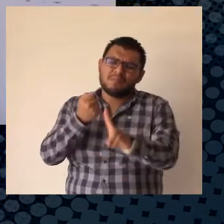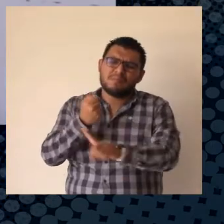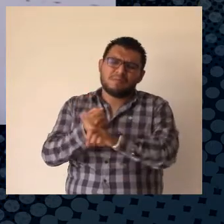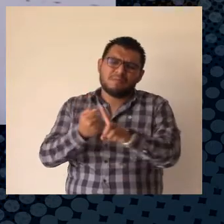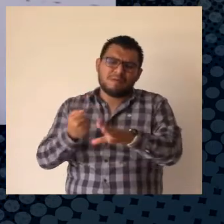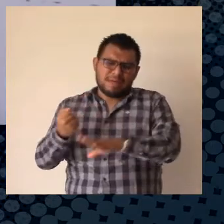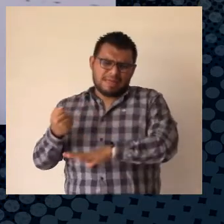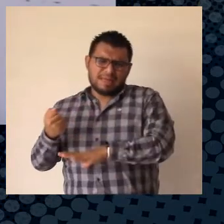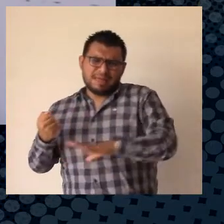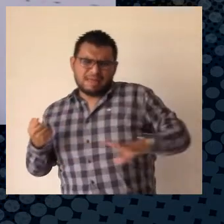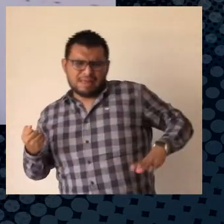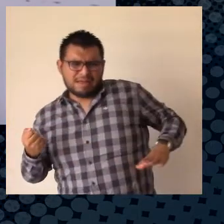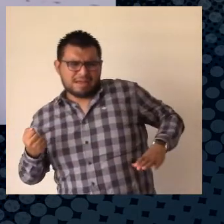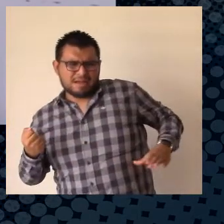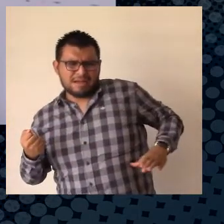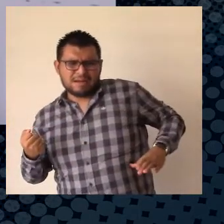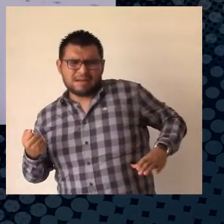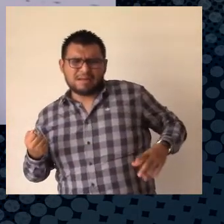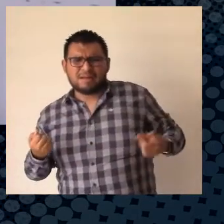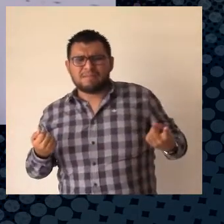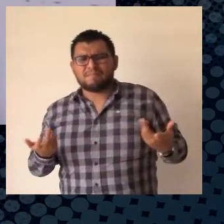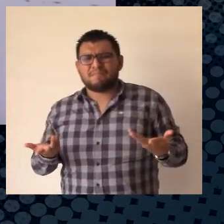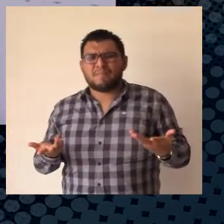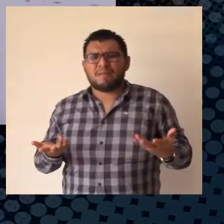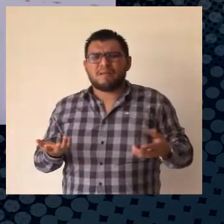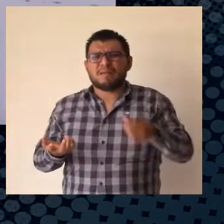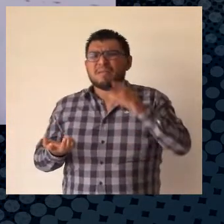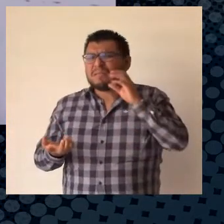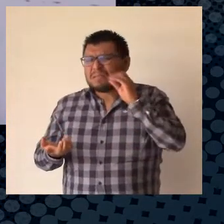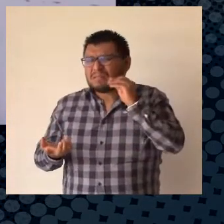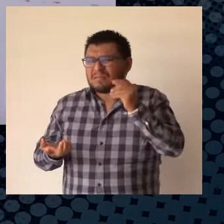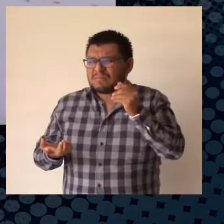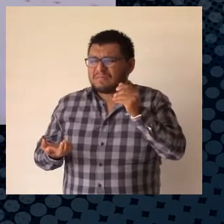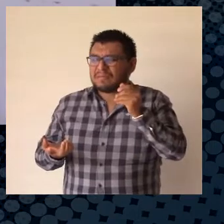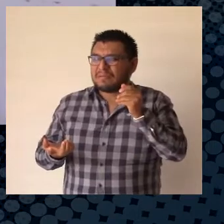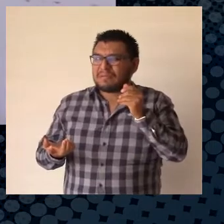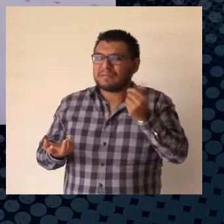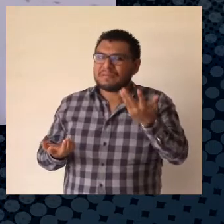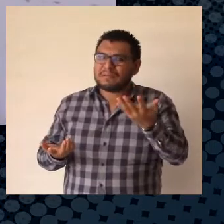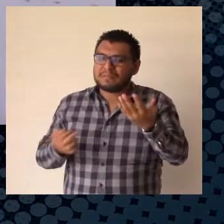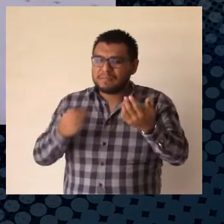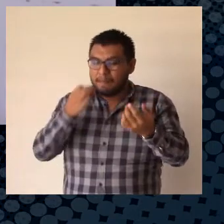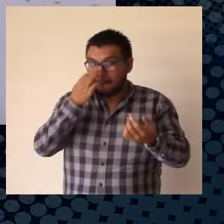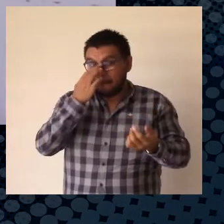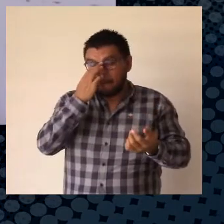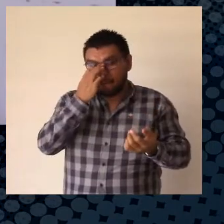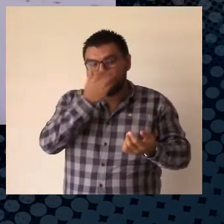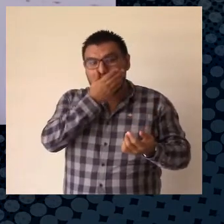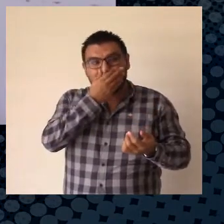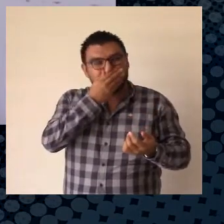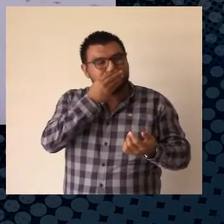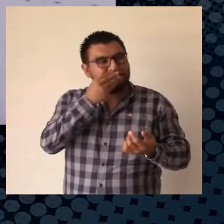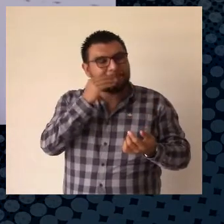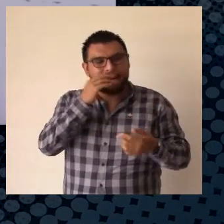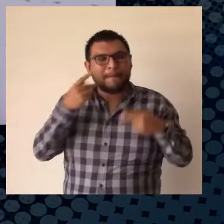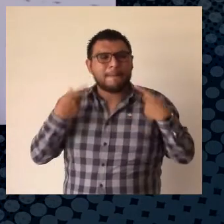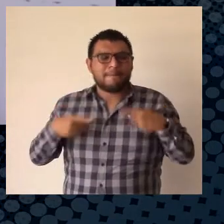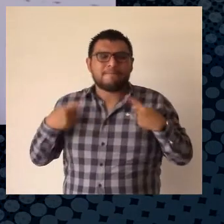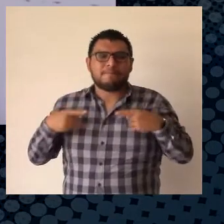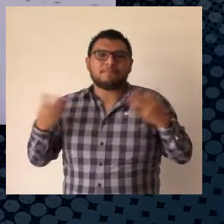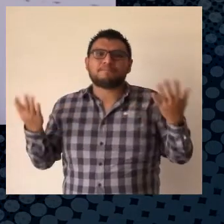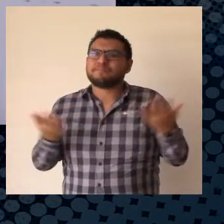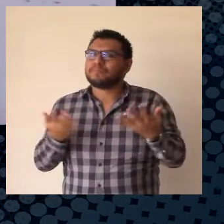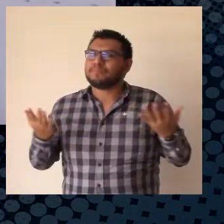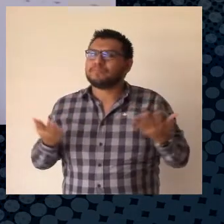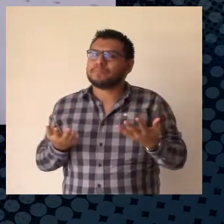personalidad, carácter, raíces de amargura. Hay quienes están actuando como